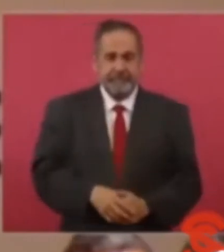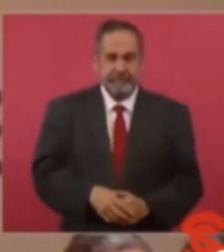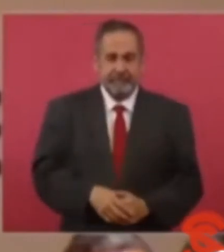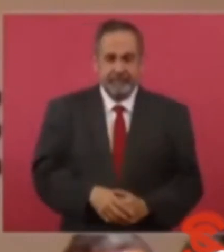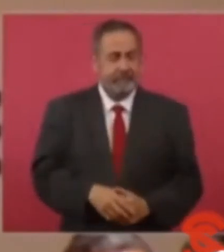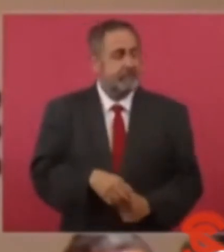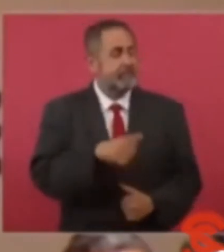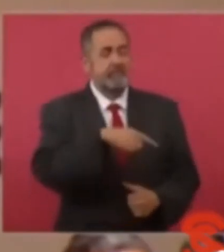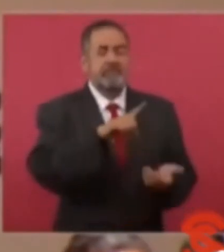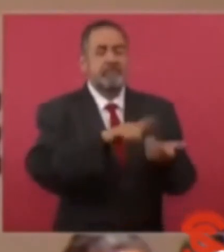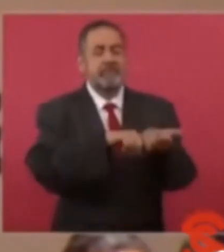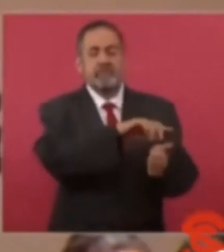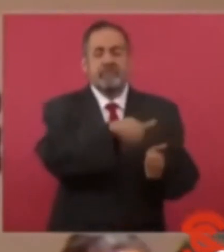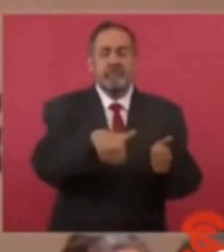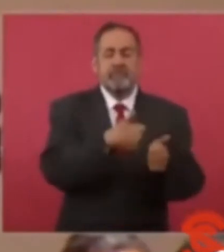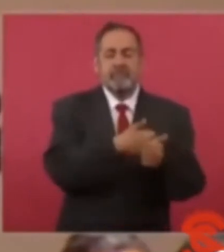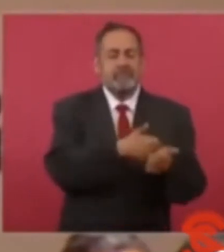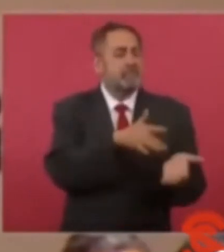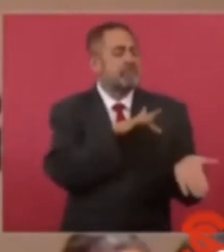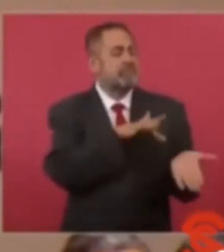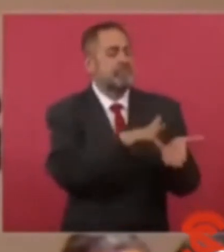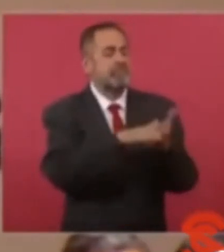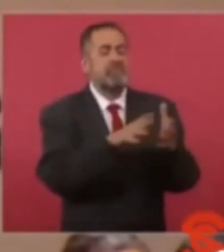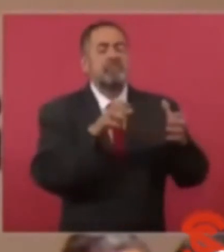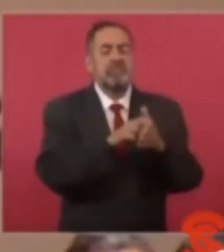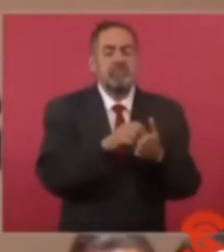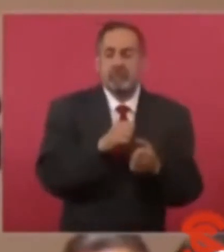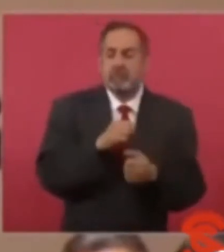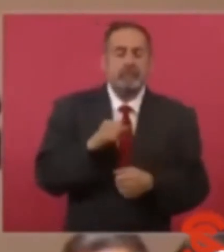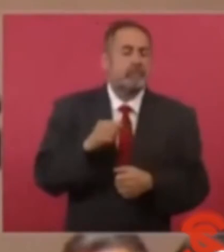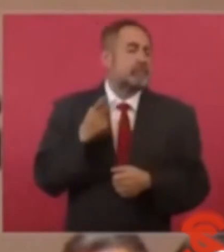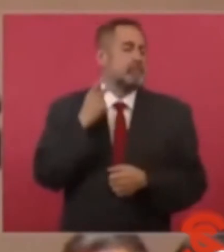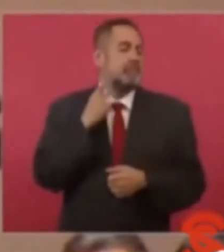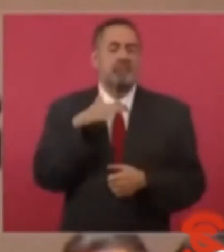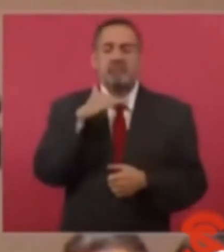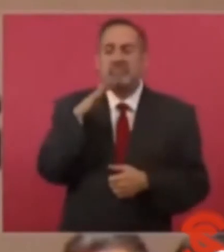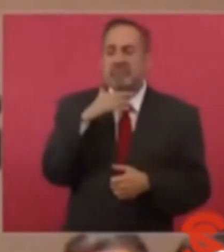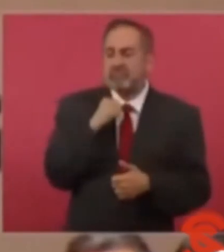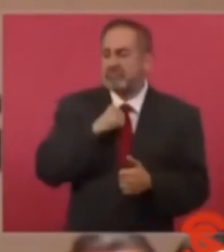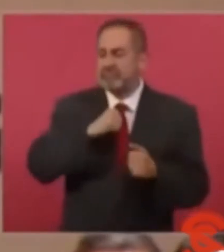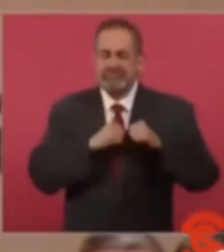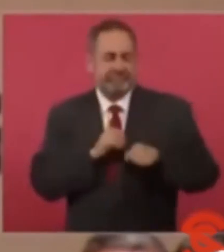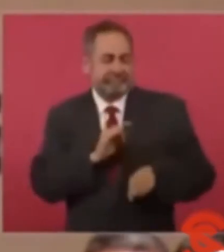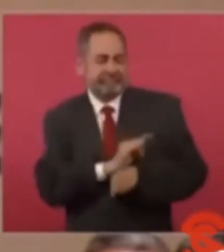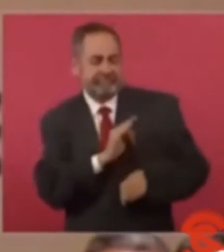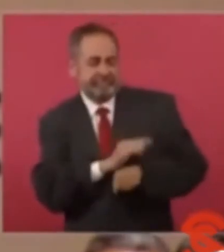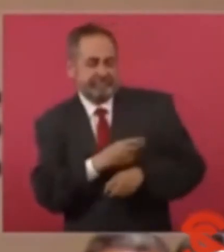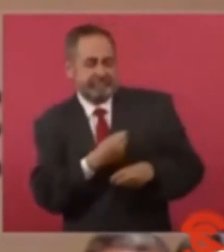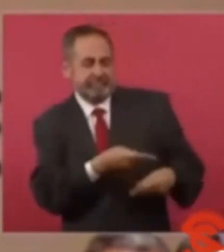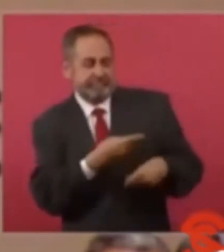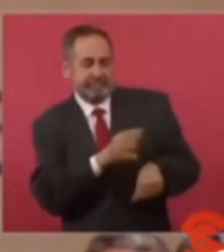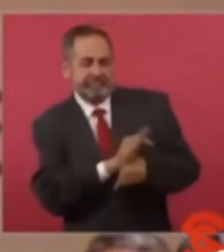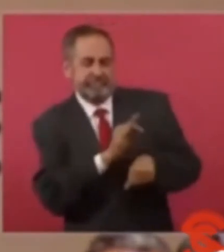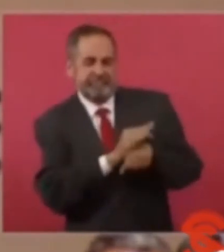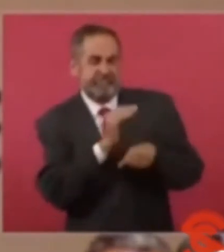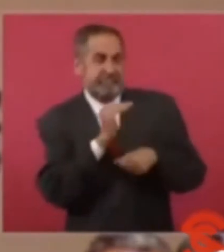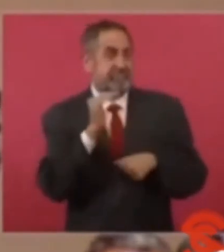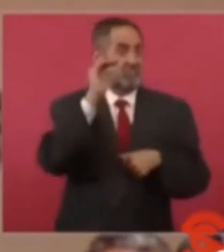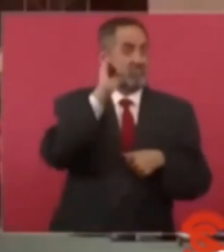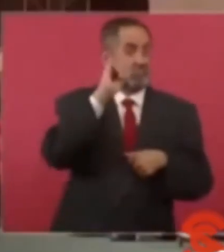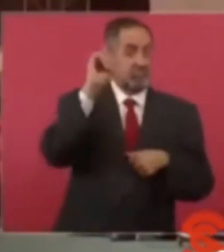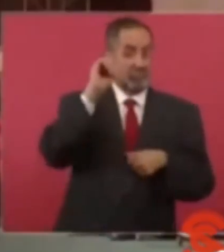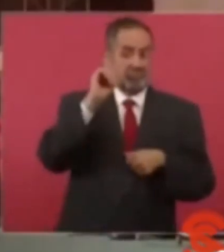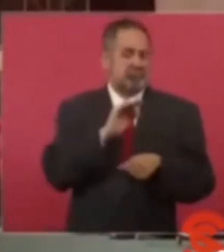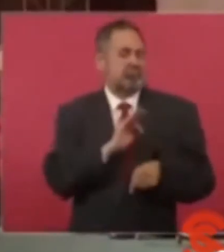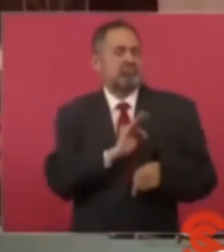lo apoyan los traficantes de influencia y políticos corruptos del más alto